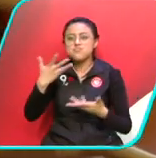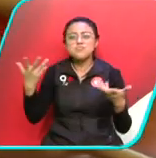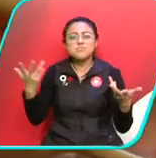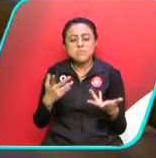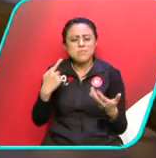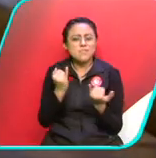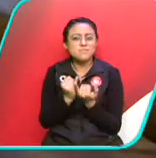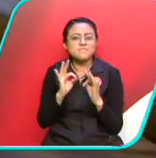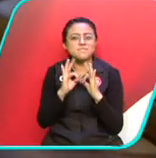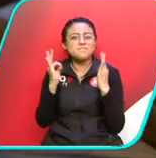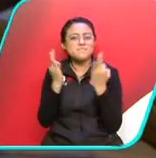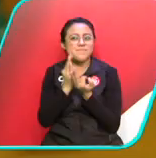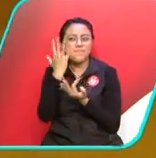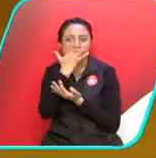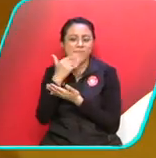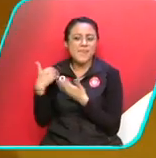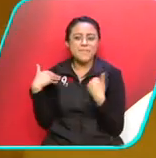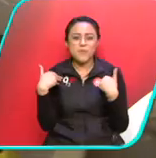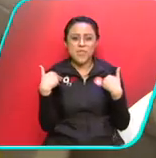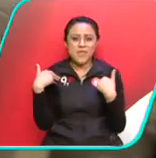en una forma más moderna.